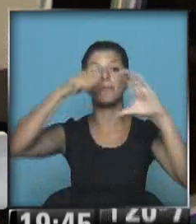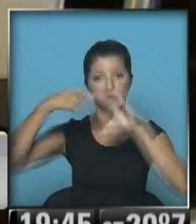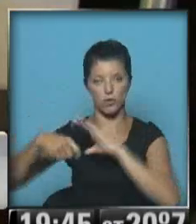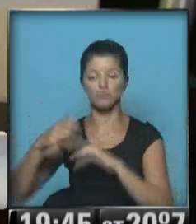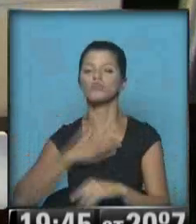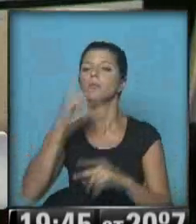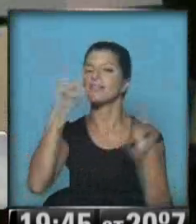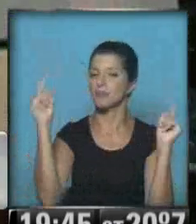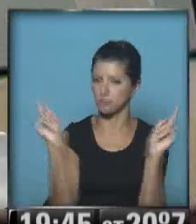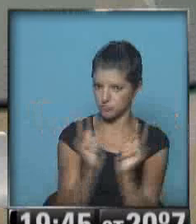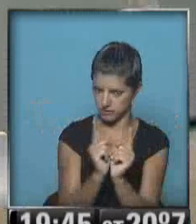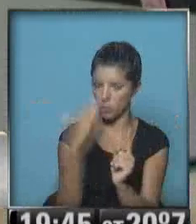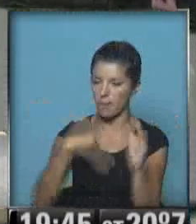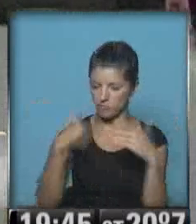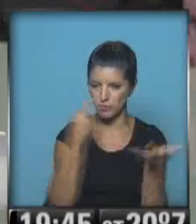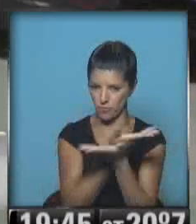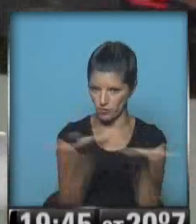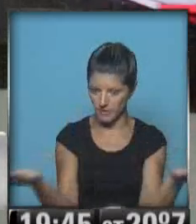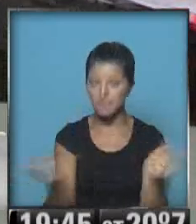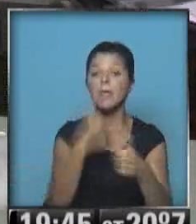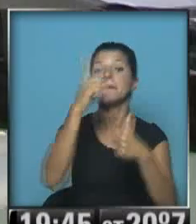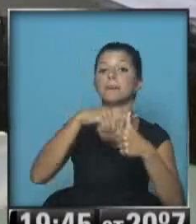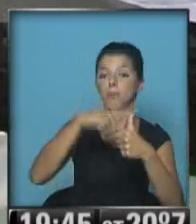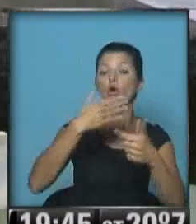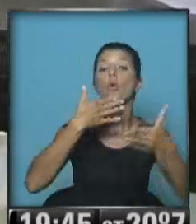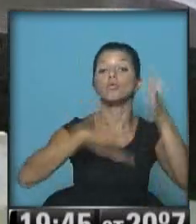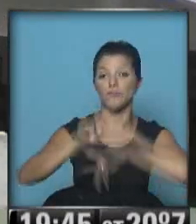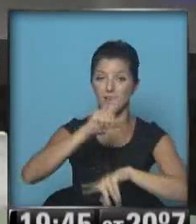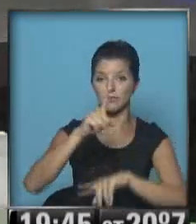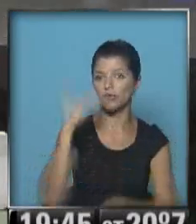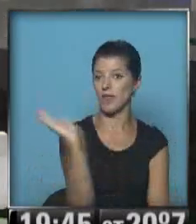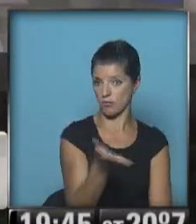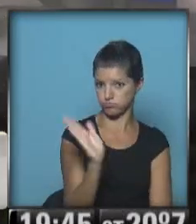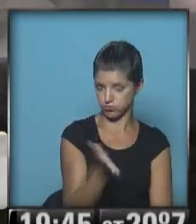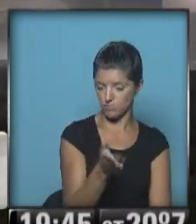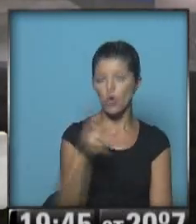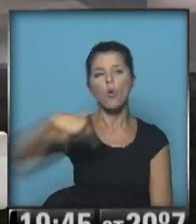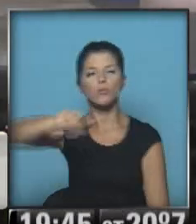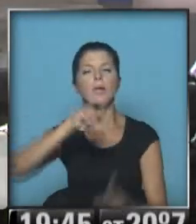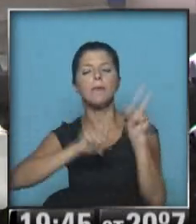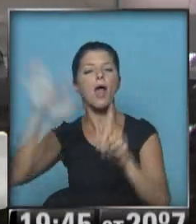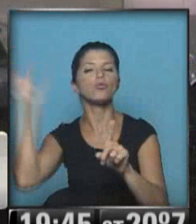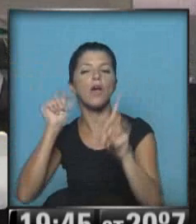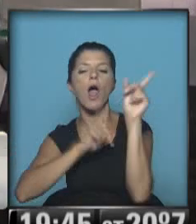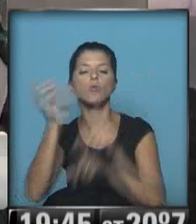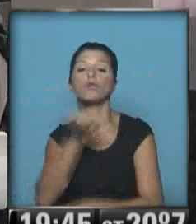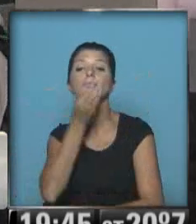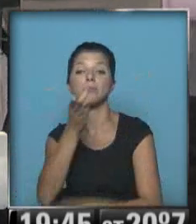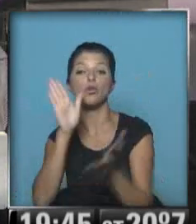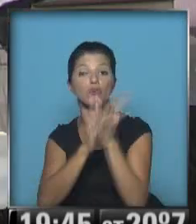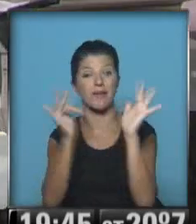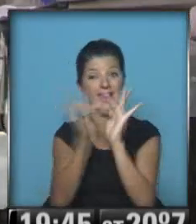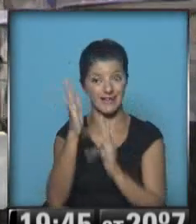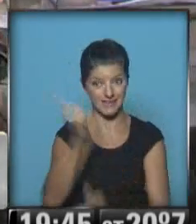a hacer una síntesis de lo que vamos a compartir primero está la justificación de la represión van a escuchar ustedes algunos testimonios que tienen que ver con la Iglesia